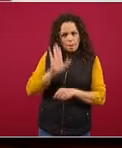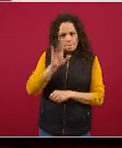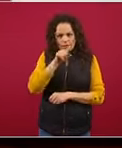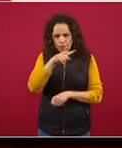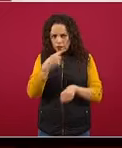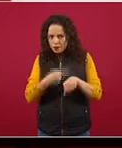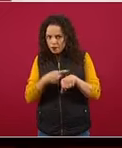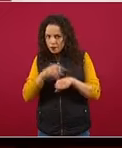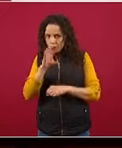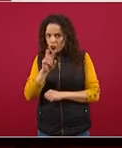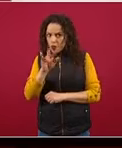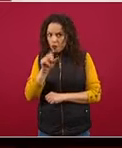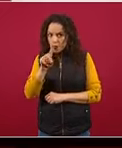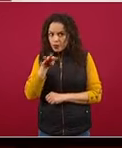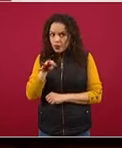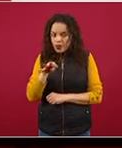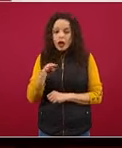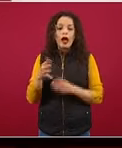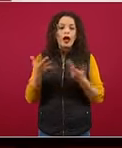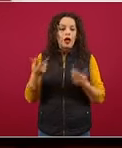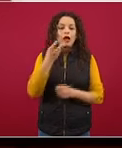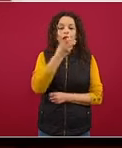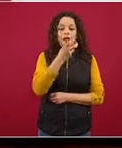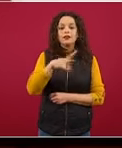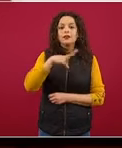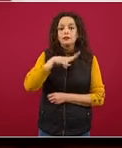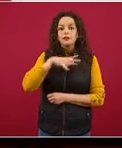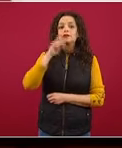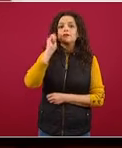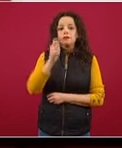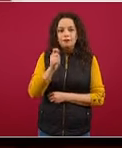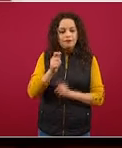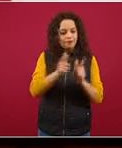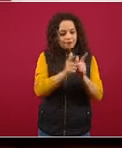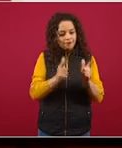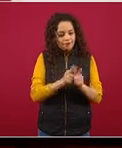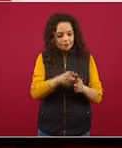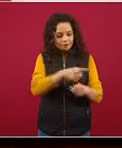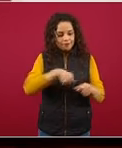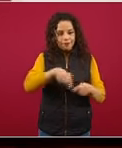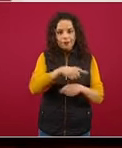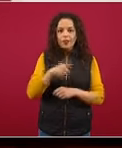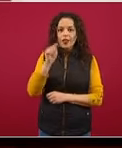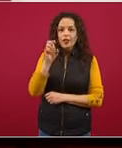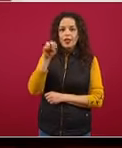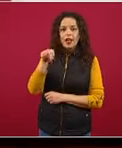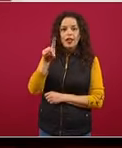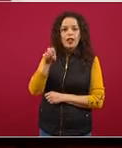COVID-19, y esto nos marca una tendencia. La tendencia de la mortalidad,